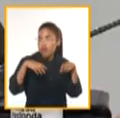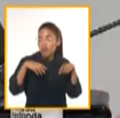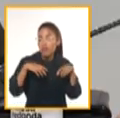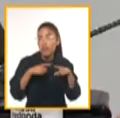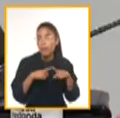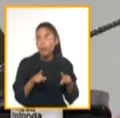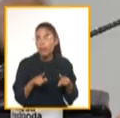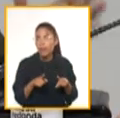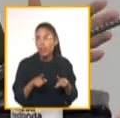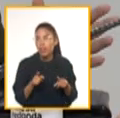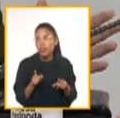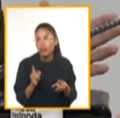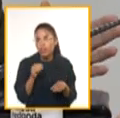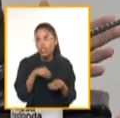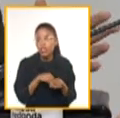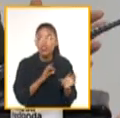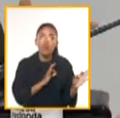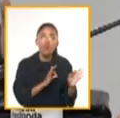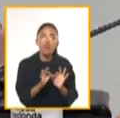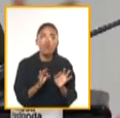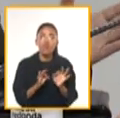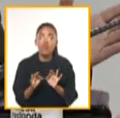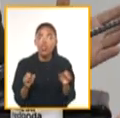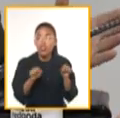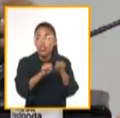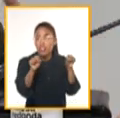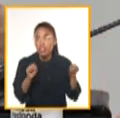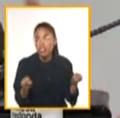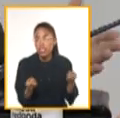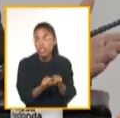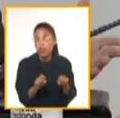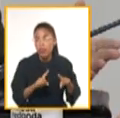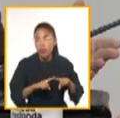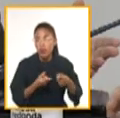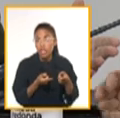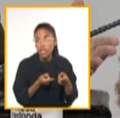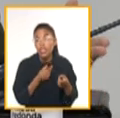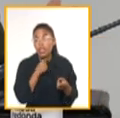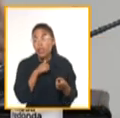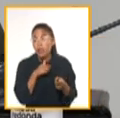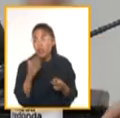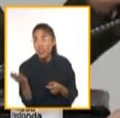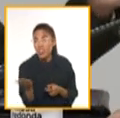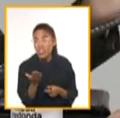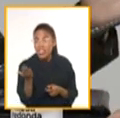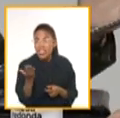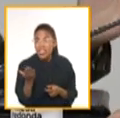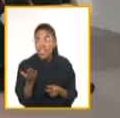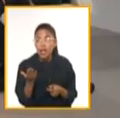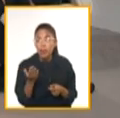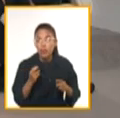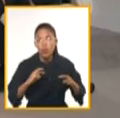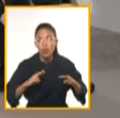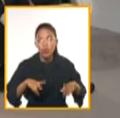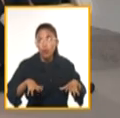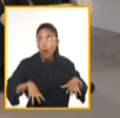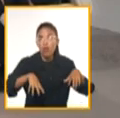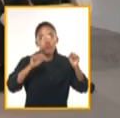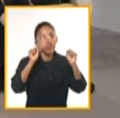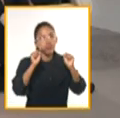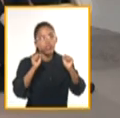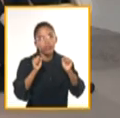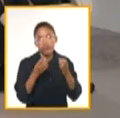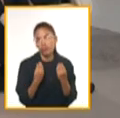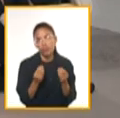parte también de la seguridad del sistema, porque no se hace nada con avanzar rápido y desequilibrar el sistema de nuevo. Es decir, esa